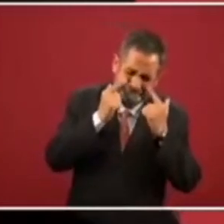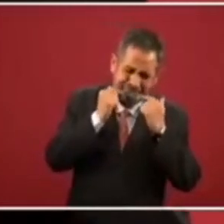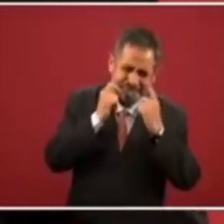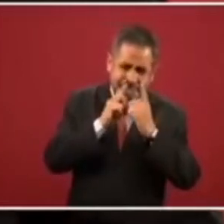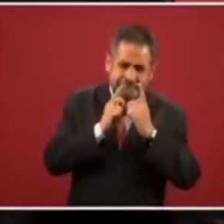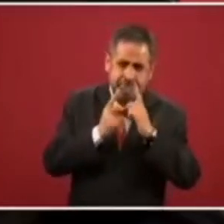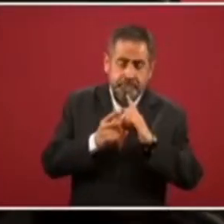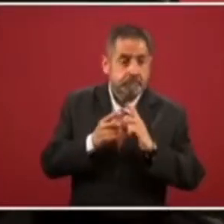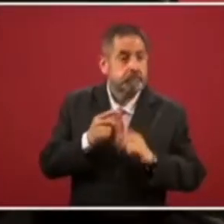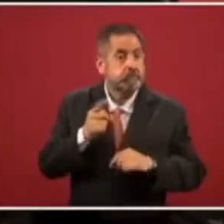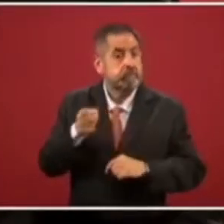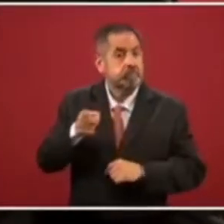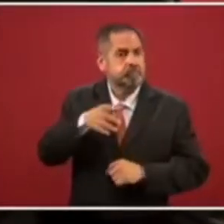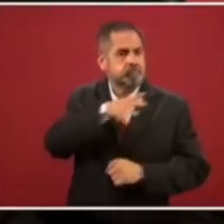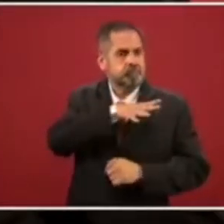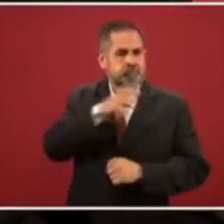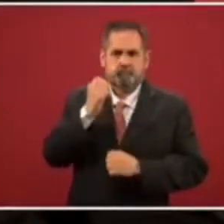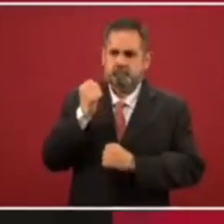hombre fuerte,